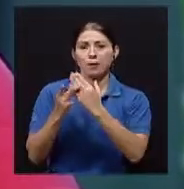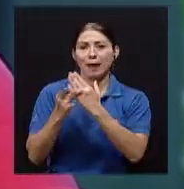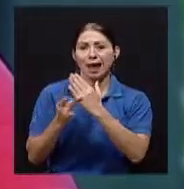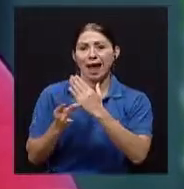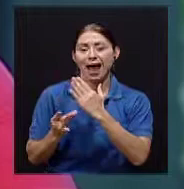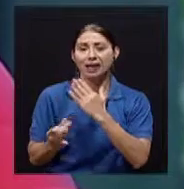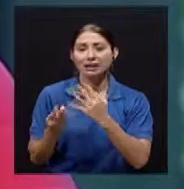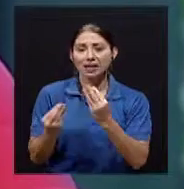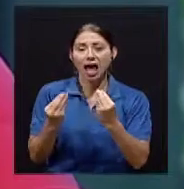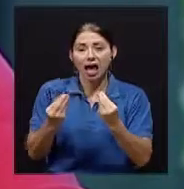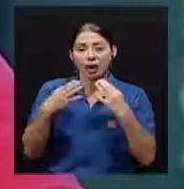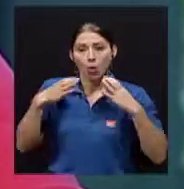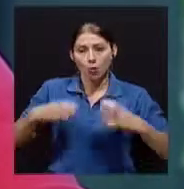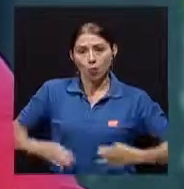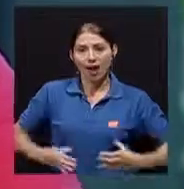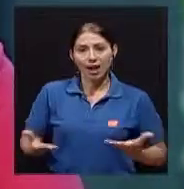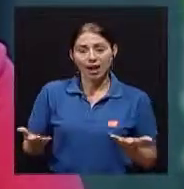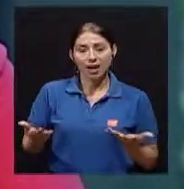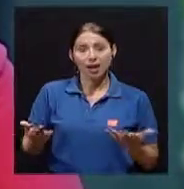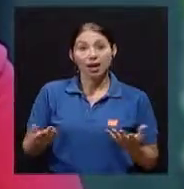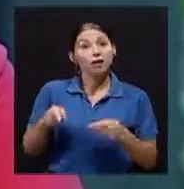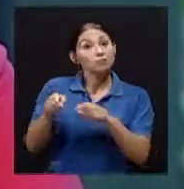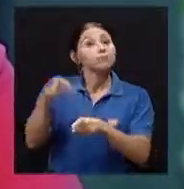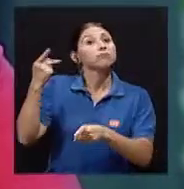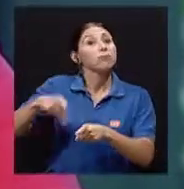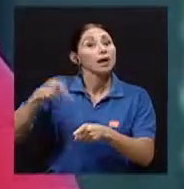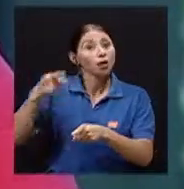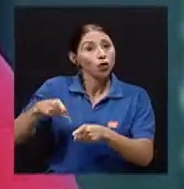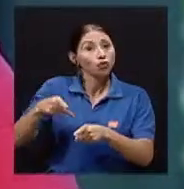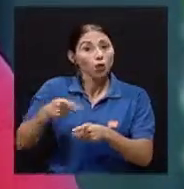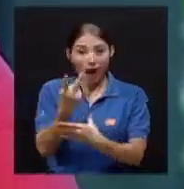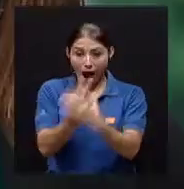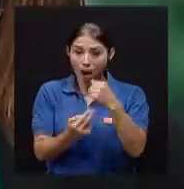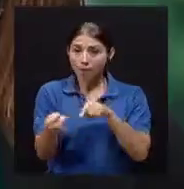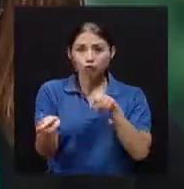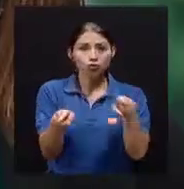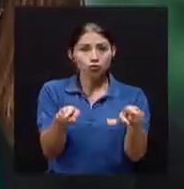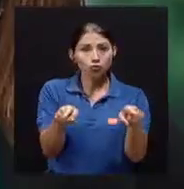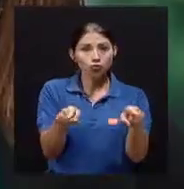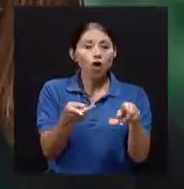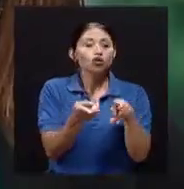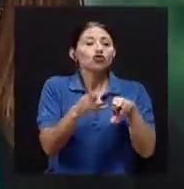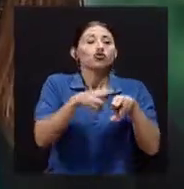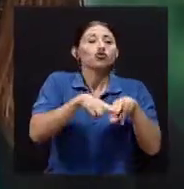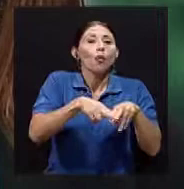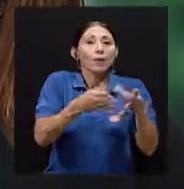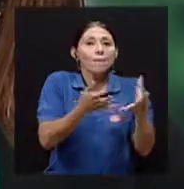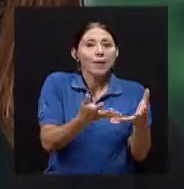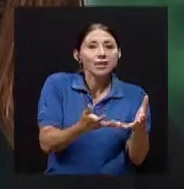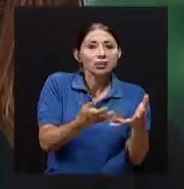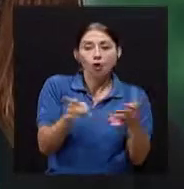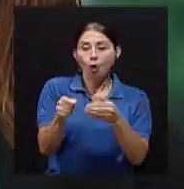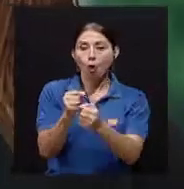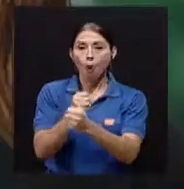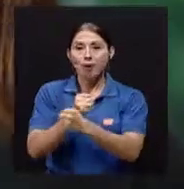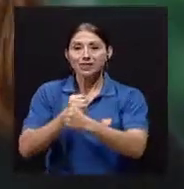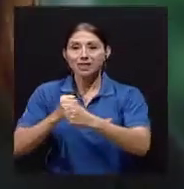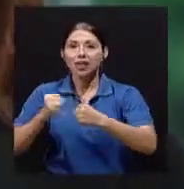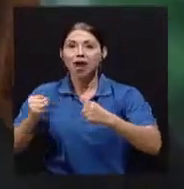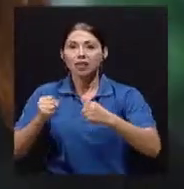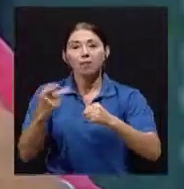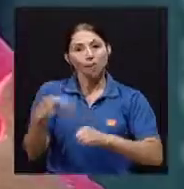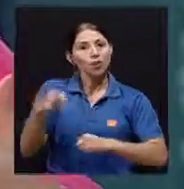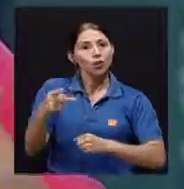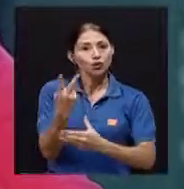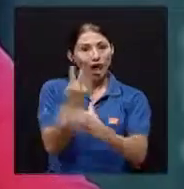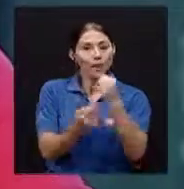por exceso de grasa corporal. Y tan peligroso puede ser el sobrepeso como la obesidad. O sea, una y la otra, una casi siempre conlleva a la otra, ¿verdad? No es